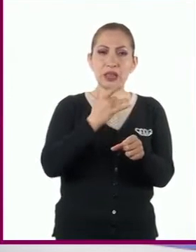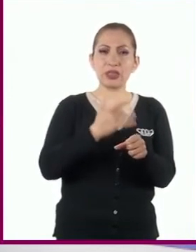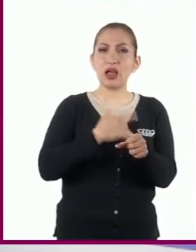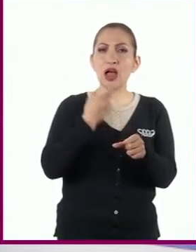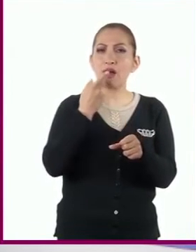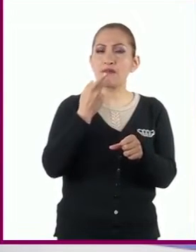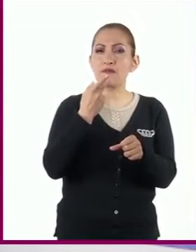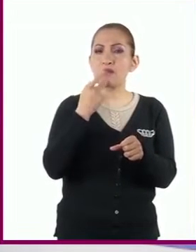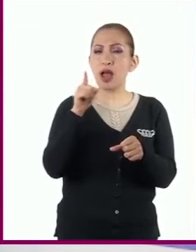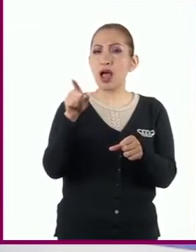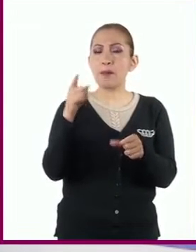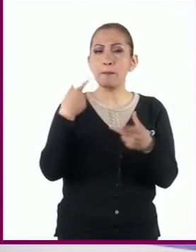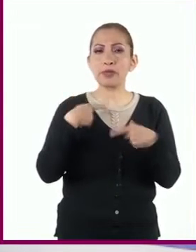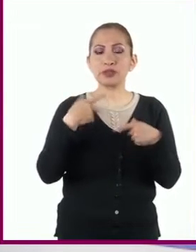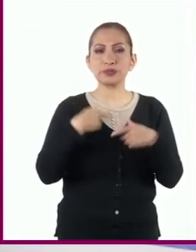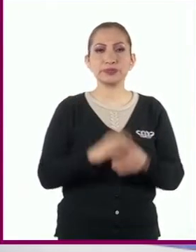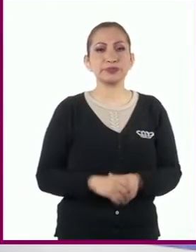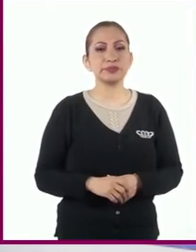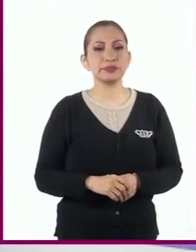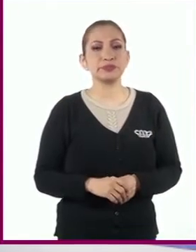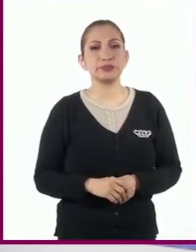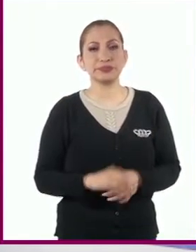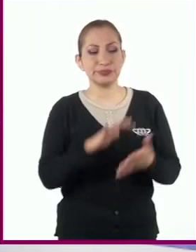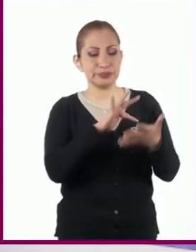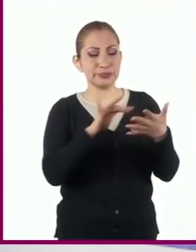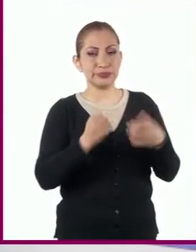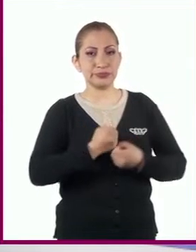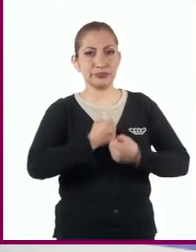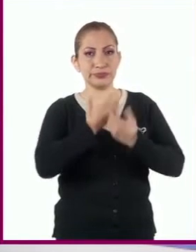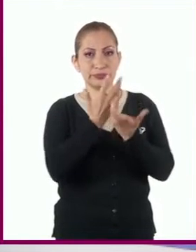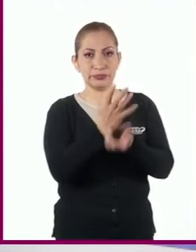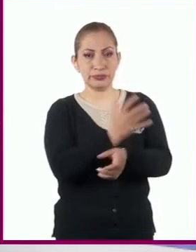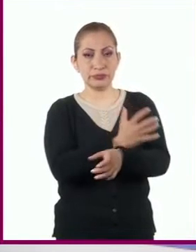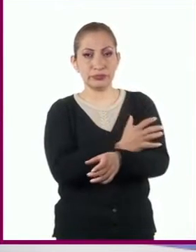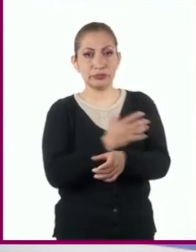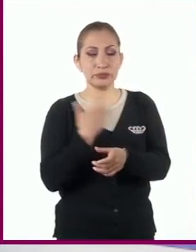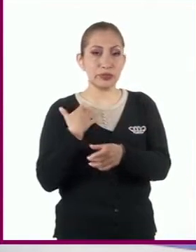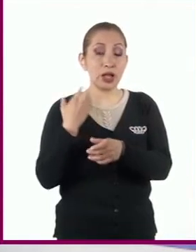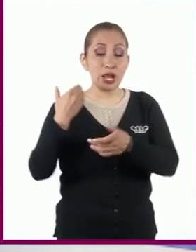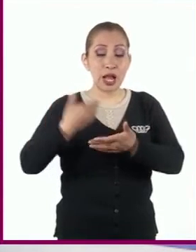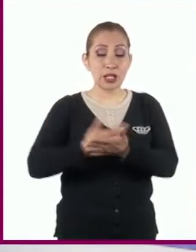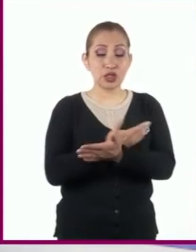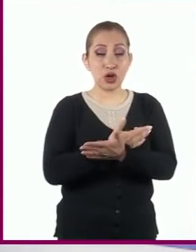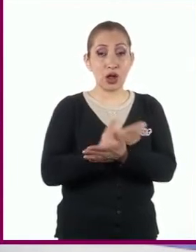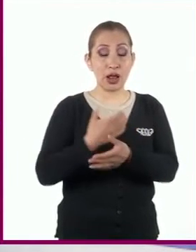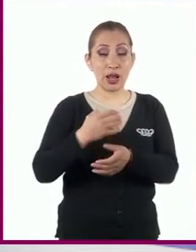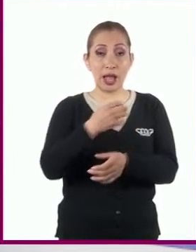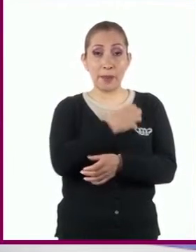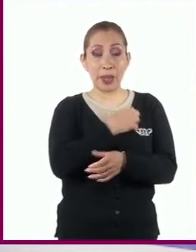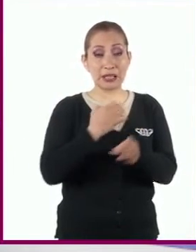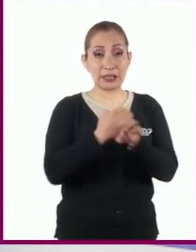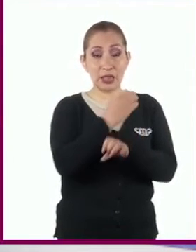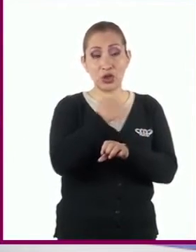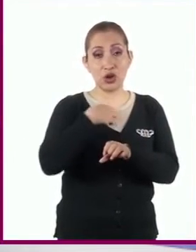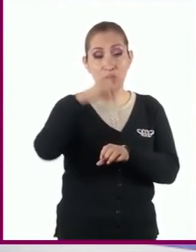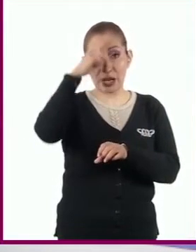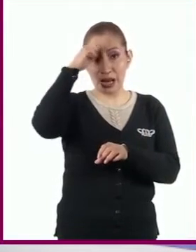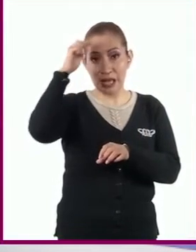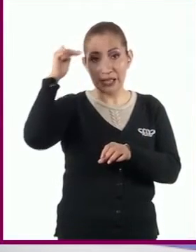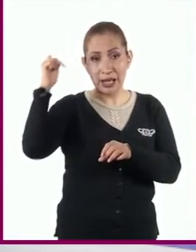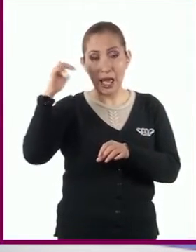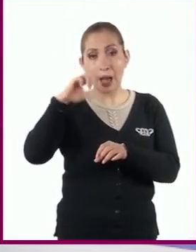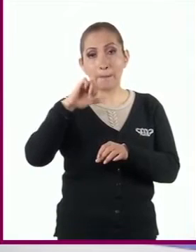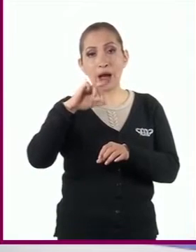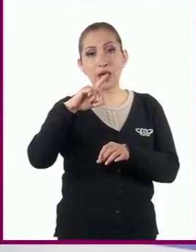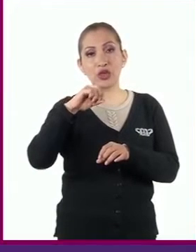se refiere el autor. Leamos el poema de nuestro compatriota, nacido en la capital del estado de Nayarit,